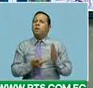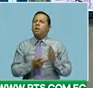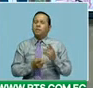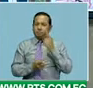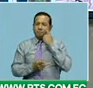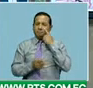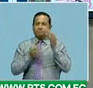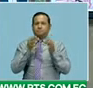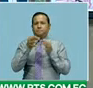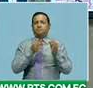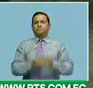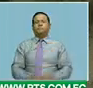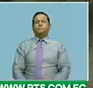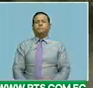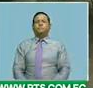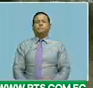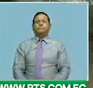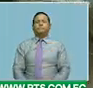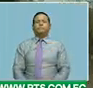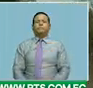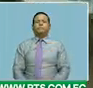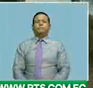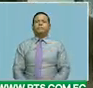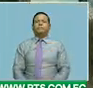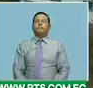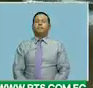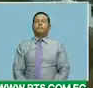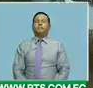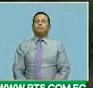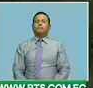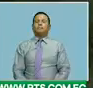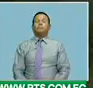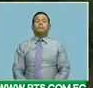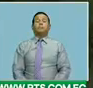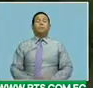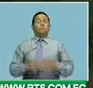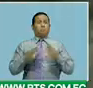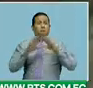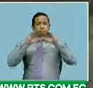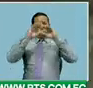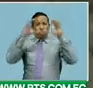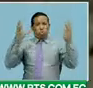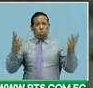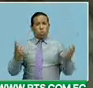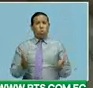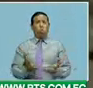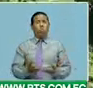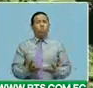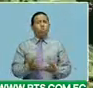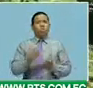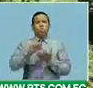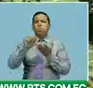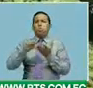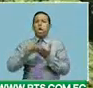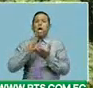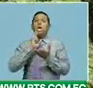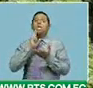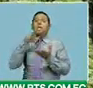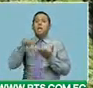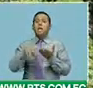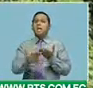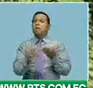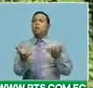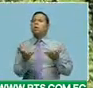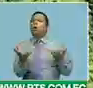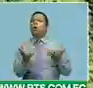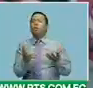continuación. Pocas son las ciudades del mundo atravesadas por ríos. En el caso de Cuenca, por